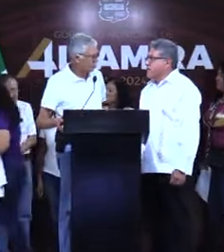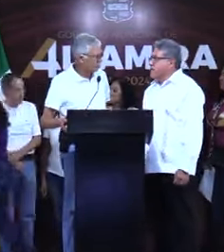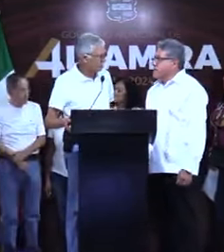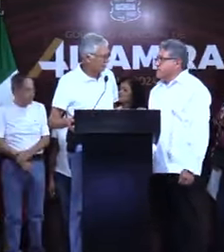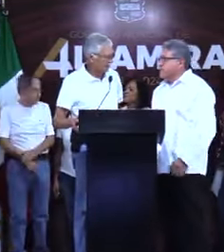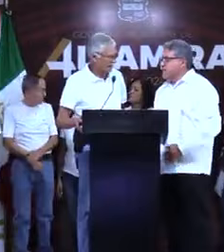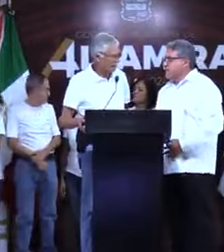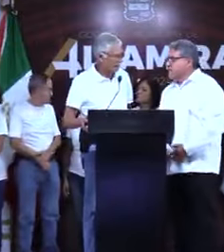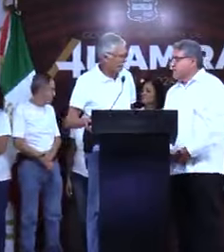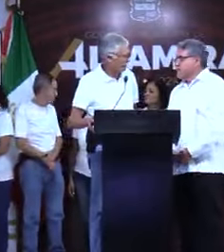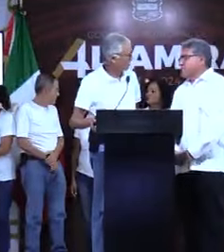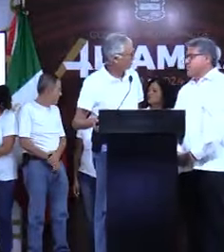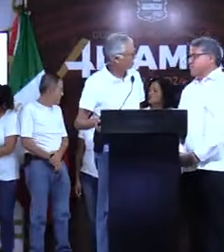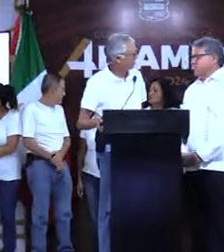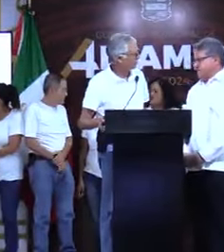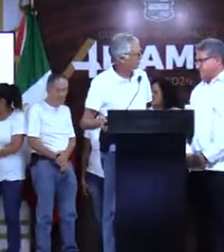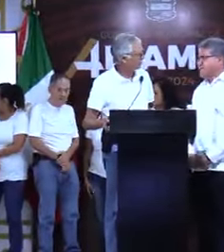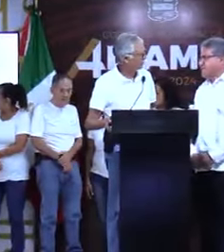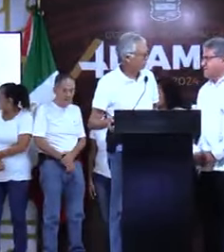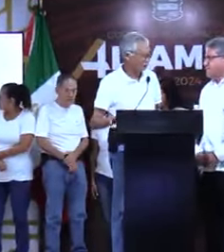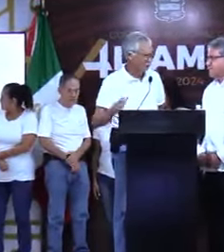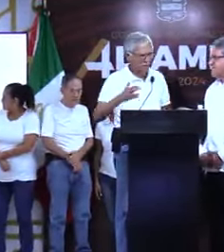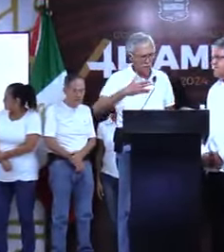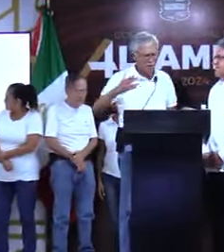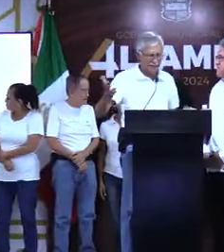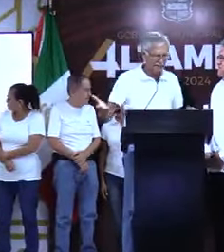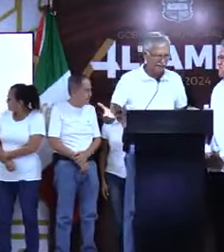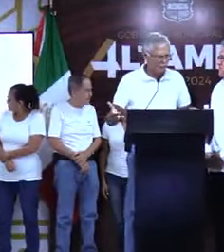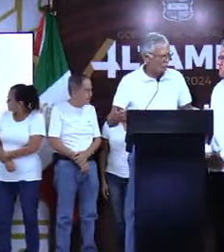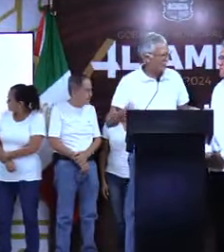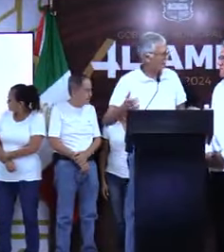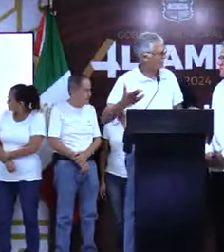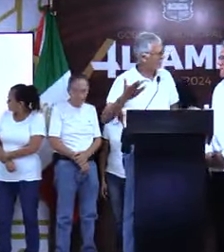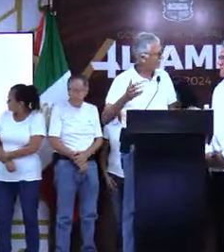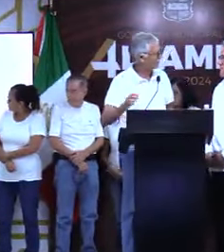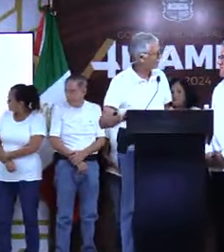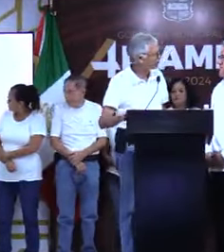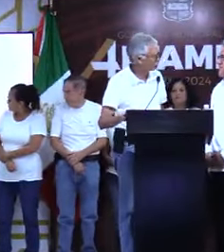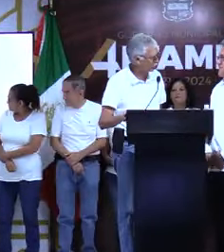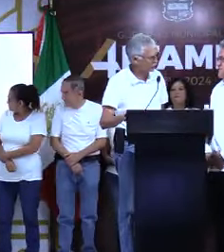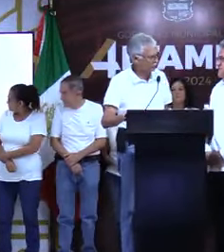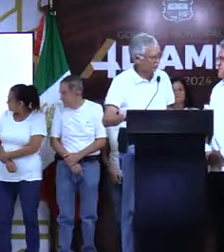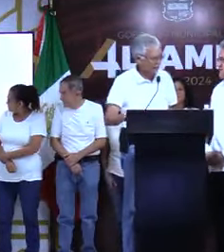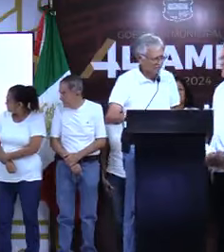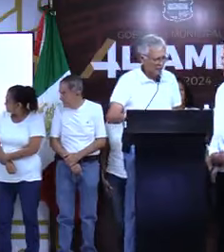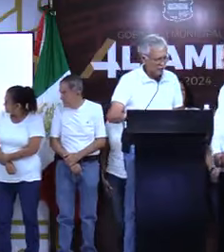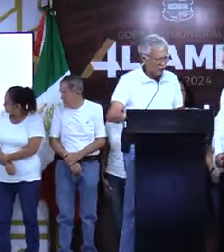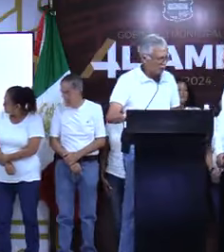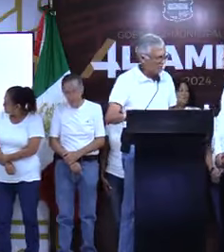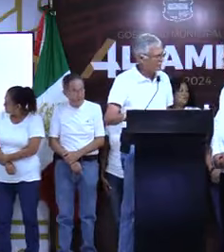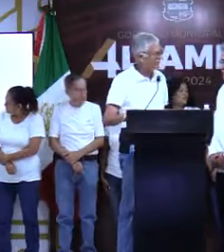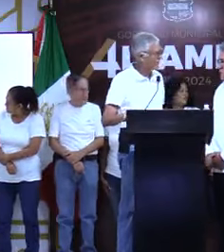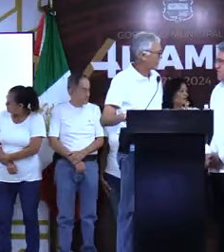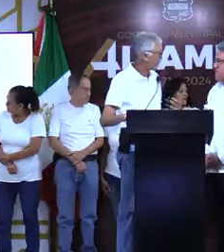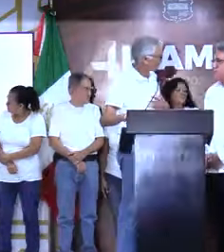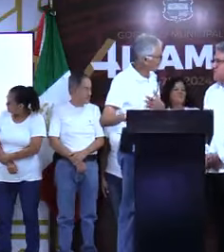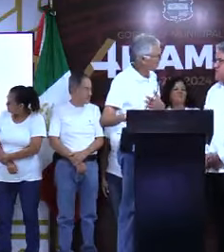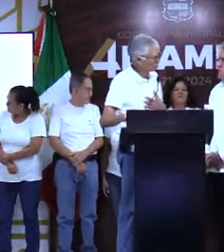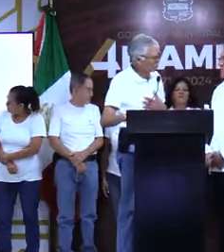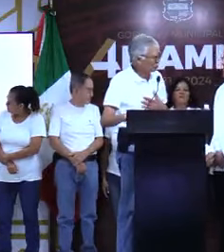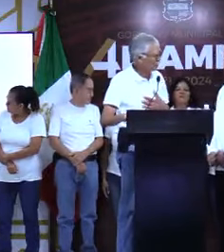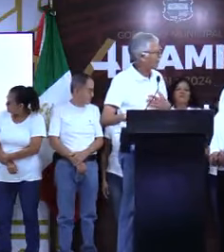su labor que hace para el deporte. O sea, vemos aquí cada lunes que vienen muchos deportistas jóvenes y ahora